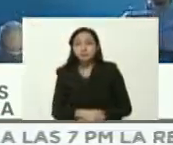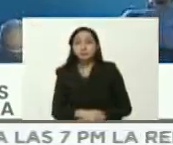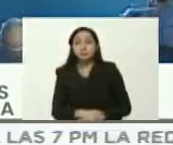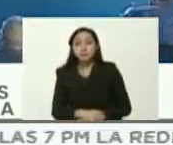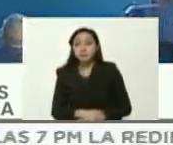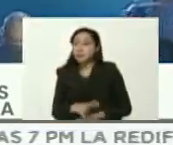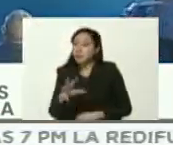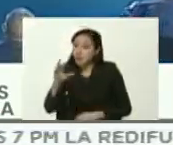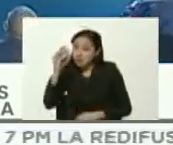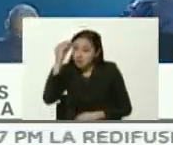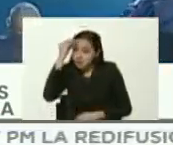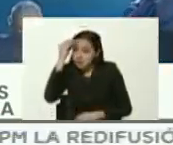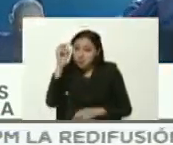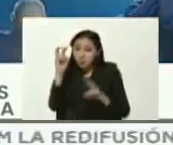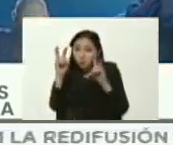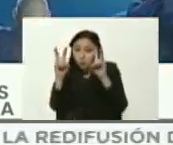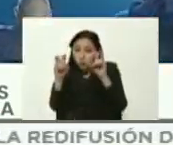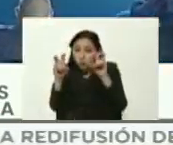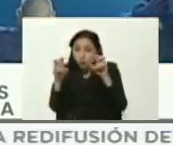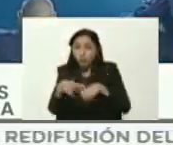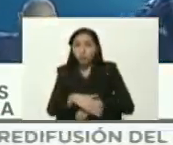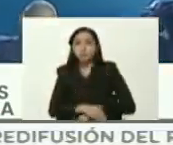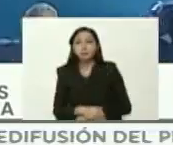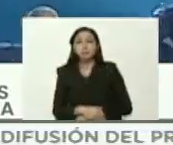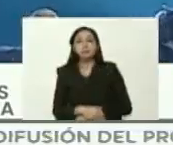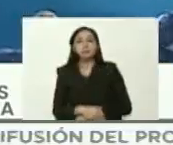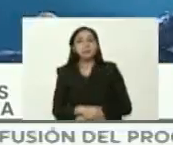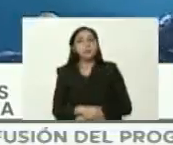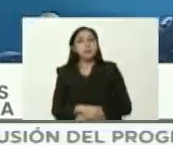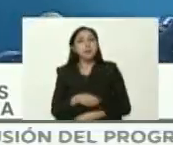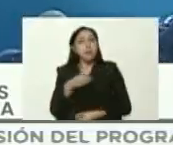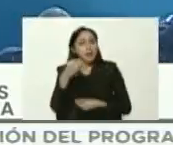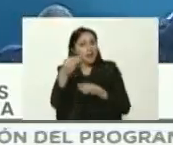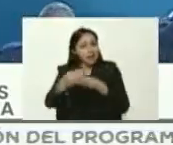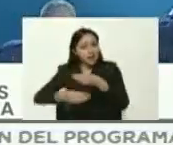y aprender lo nuevo. Construir,